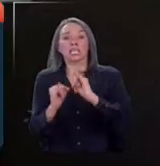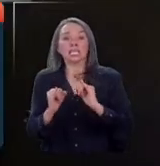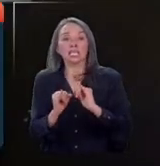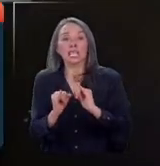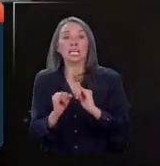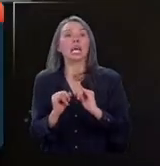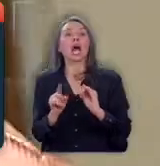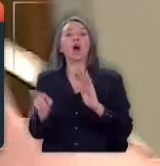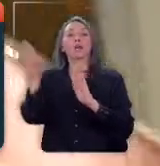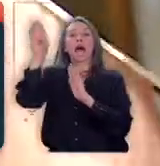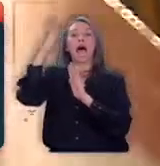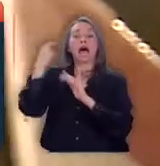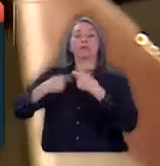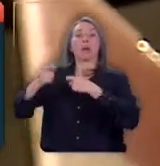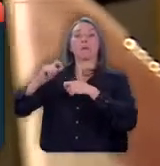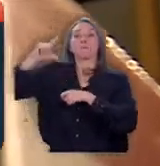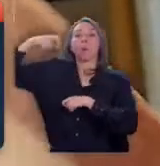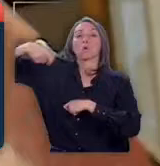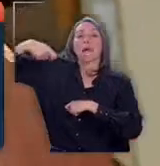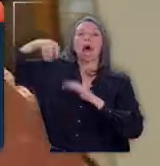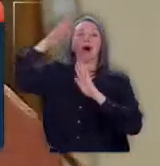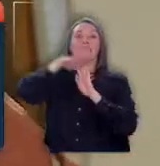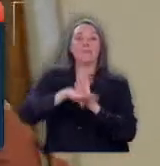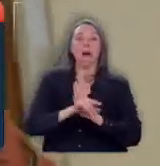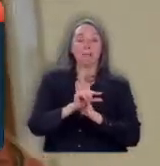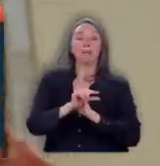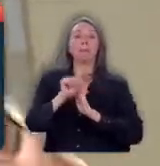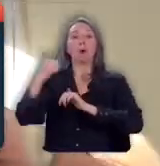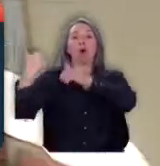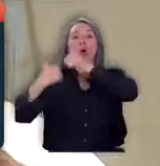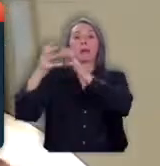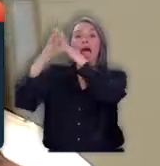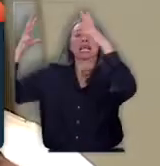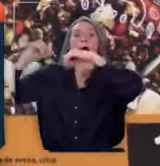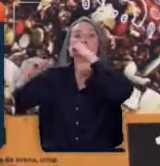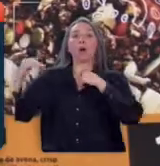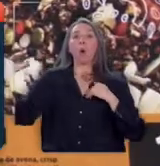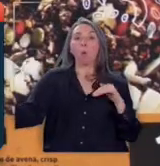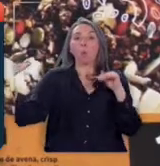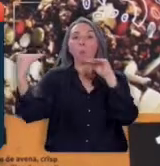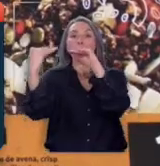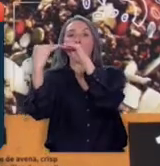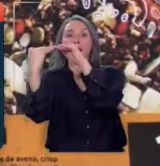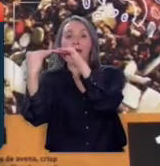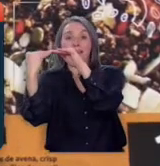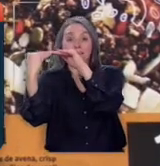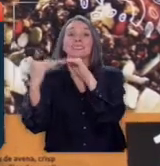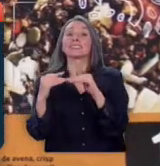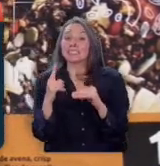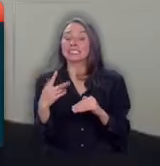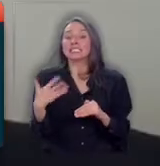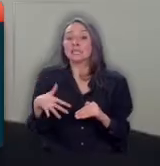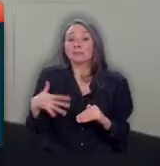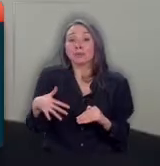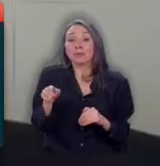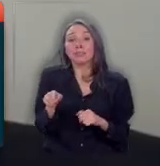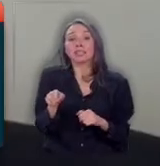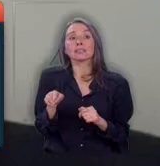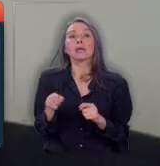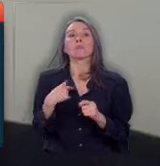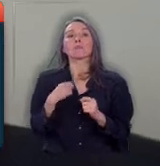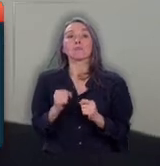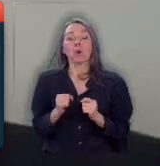baja a un nivel mínimo y así se puede competir con Los Grandes casi en igualdad de condiciones es fundamental para poder